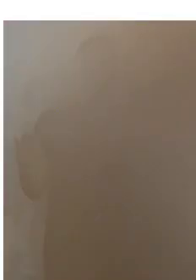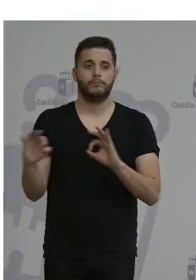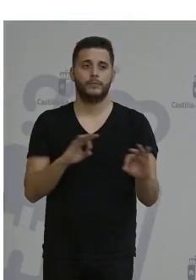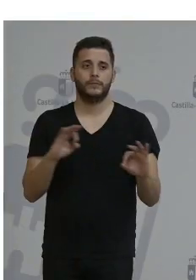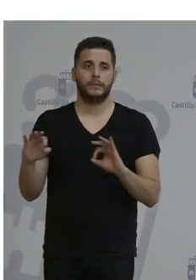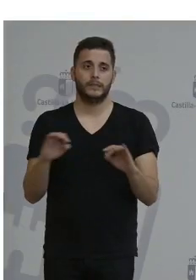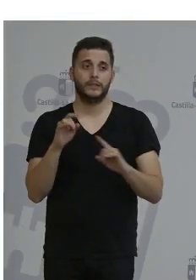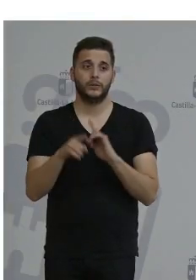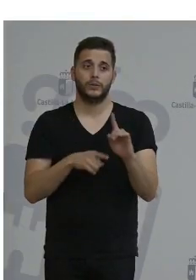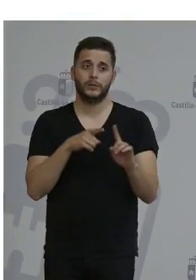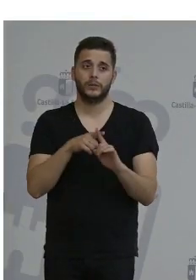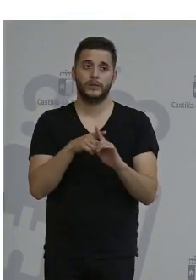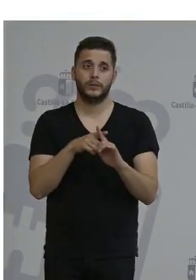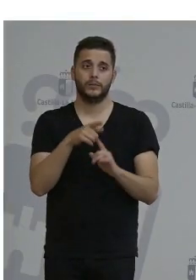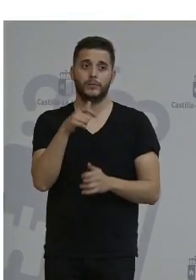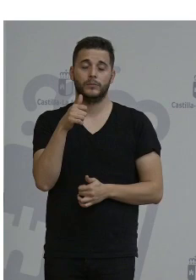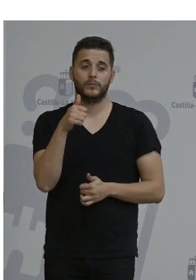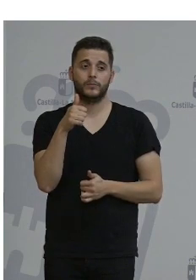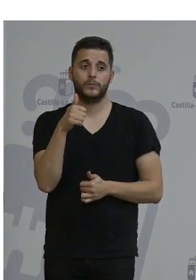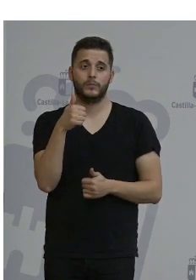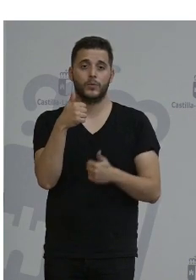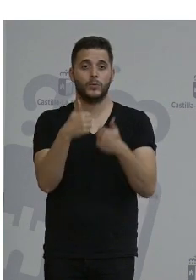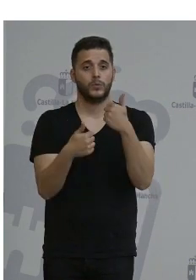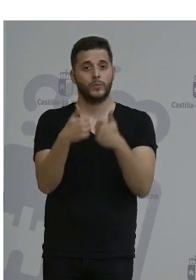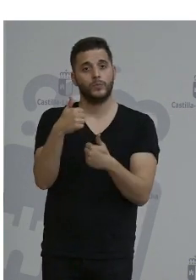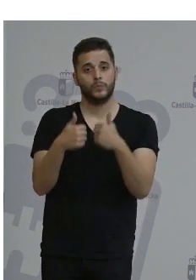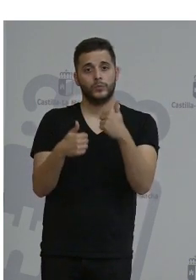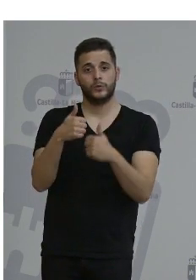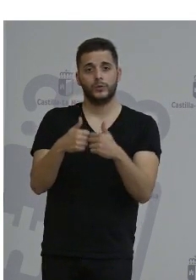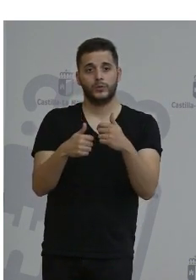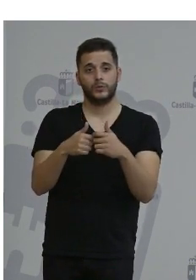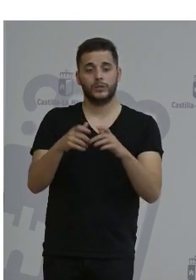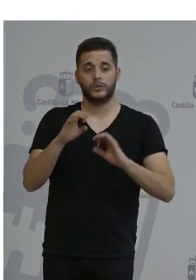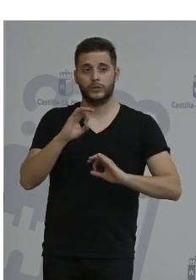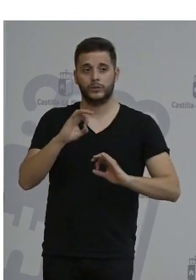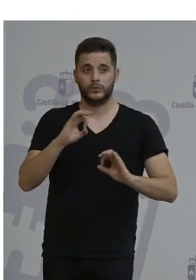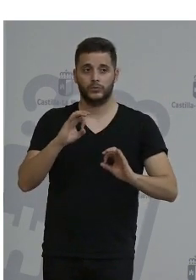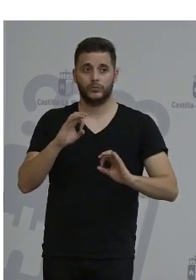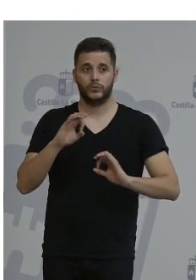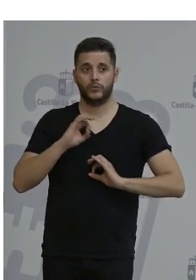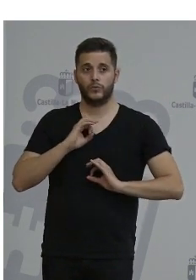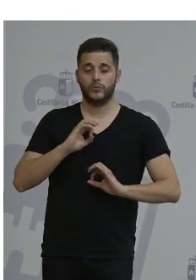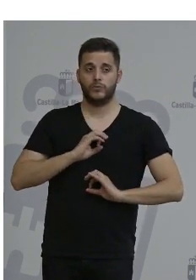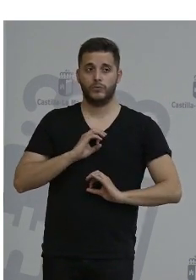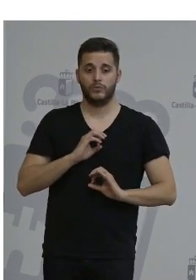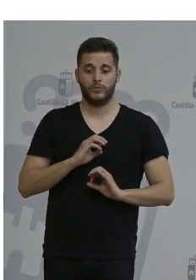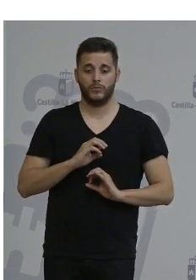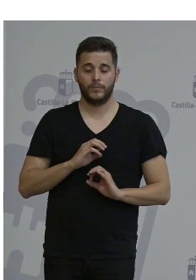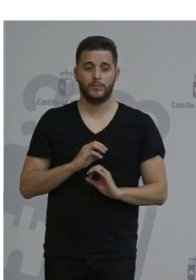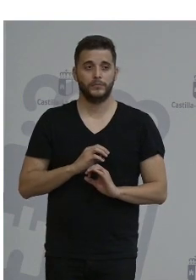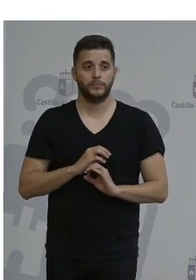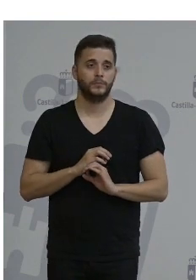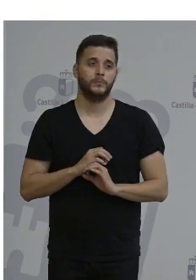de ordenanza y ha salido…